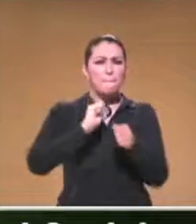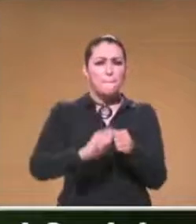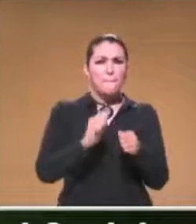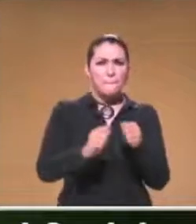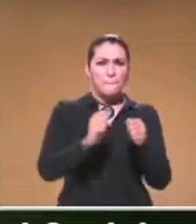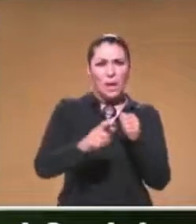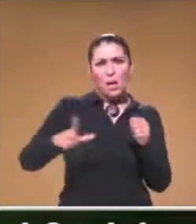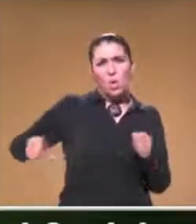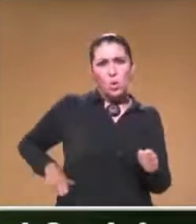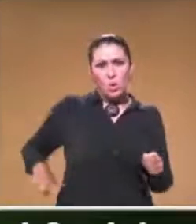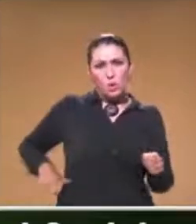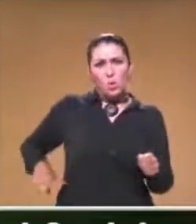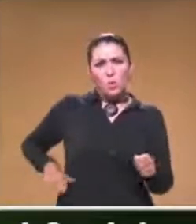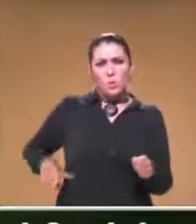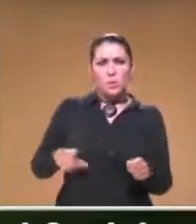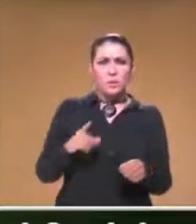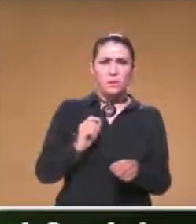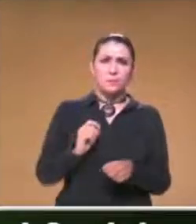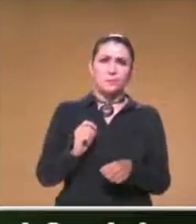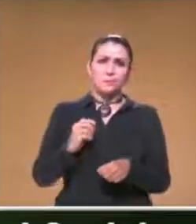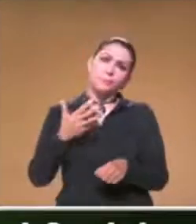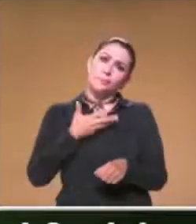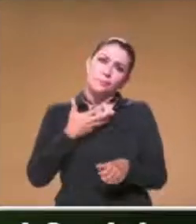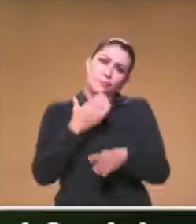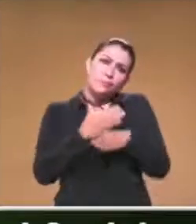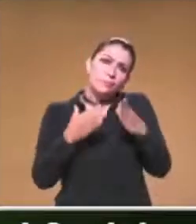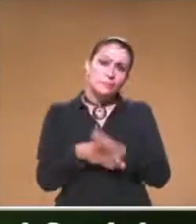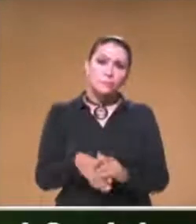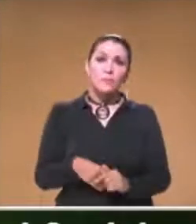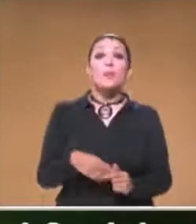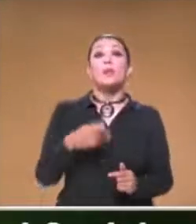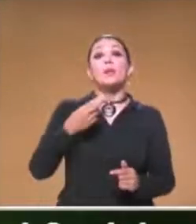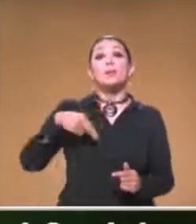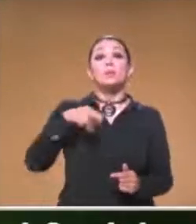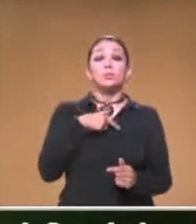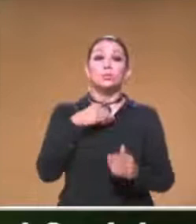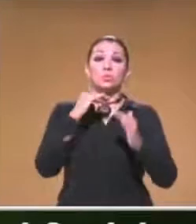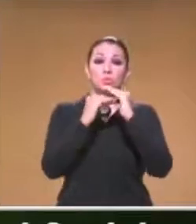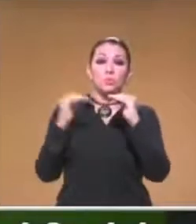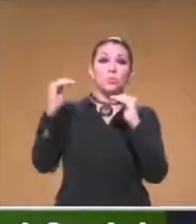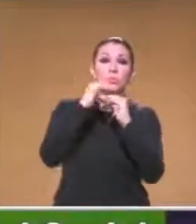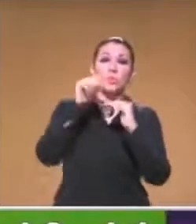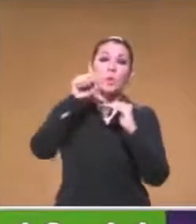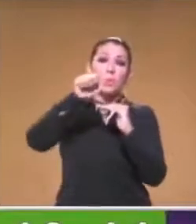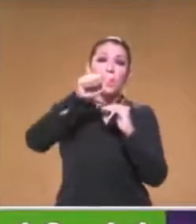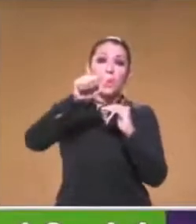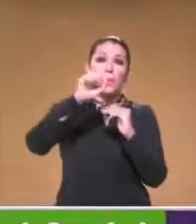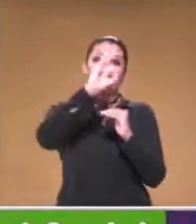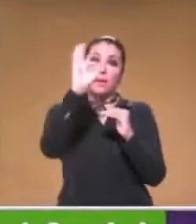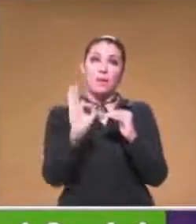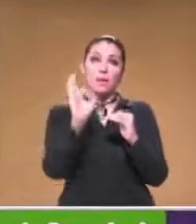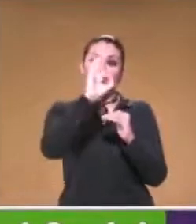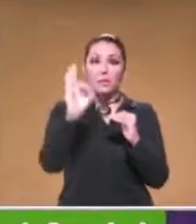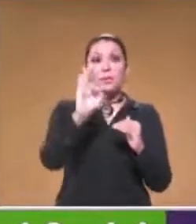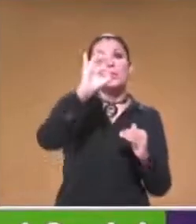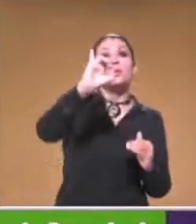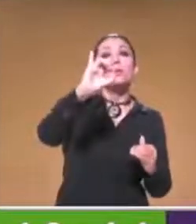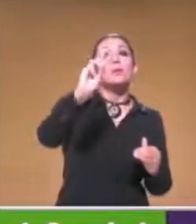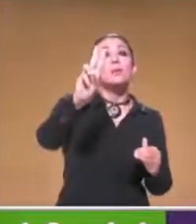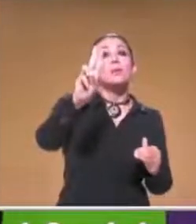valor de las cosas y en nosotros la mayoría de las cosas les aumentamos un 16%, es decir, que multiplicamos